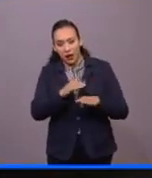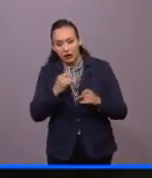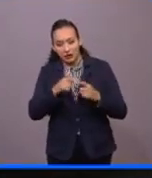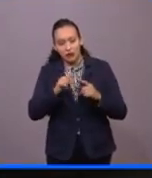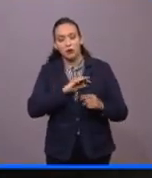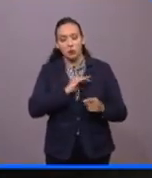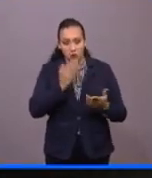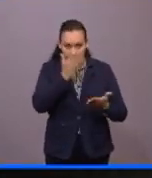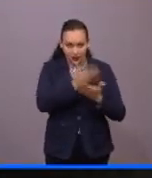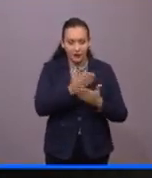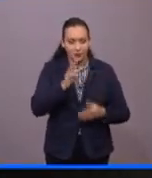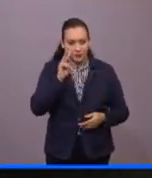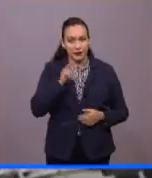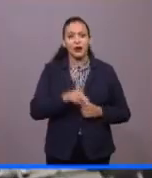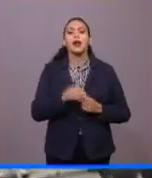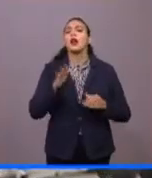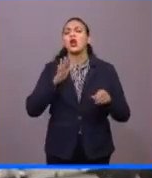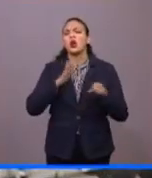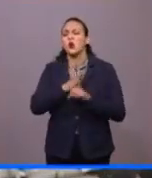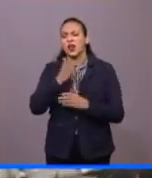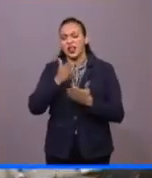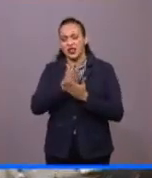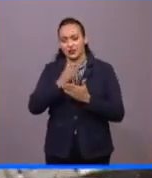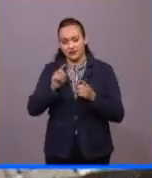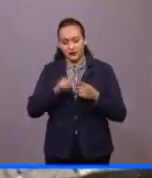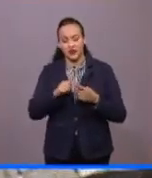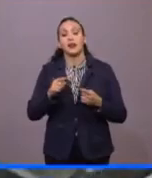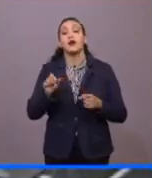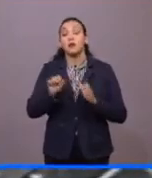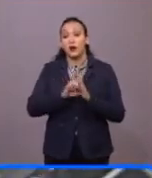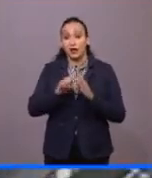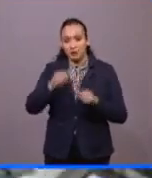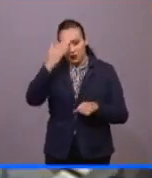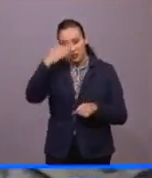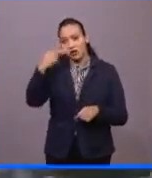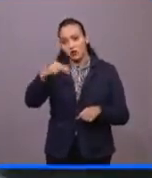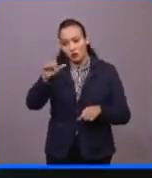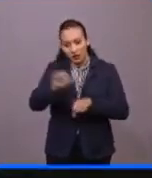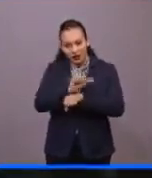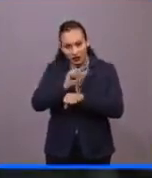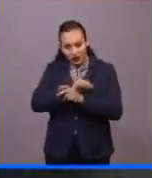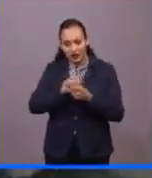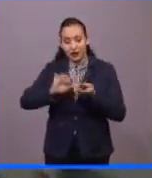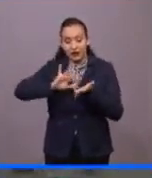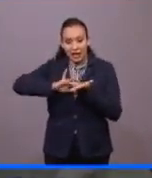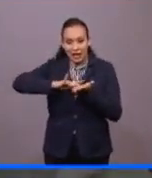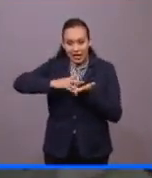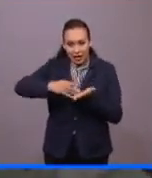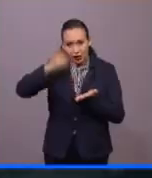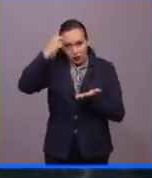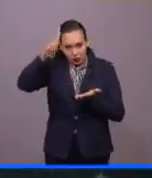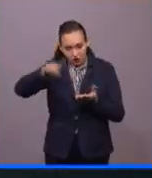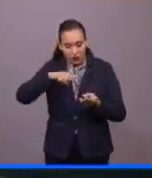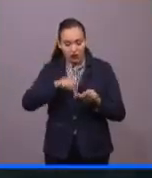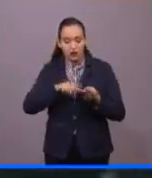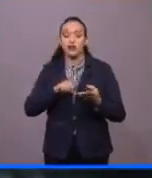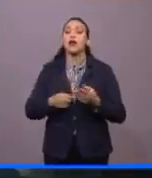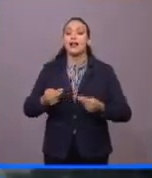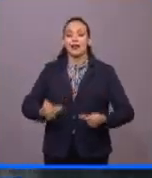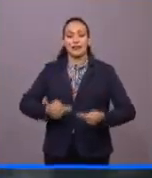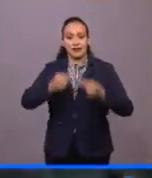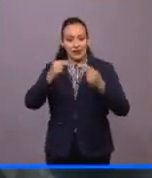acceso el Centro Nacional de Inteligencia se encuentran los vehiculares, datos biométricos de la propiedad y el